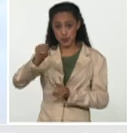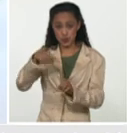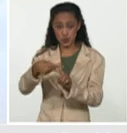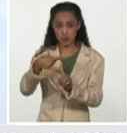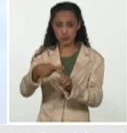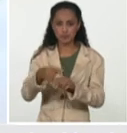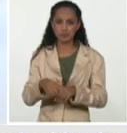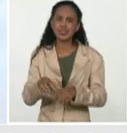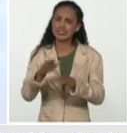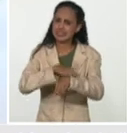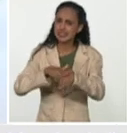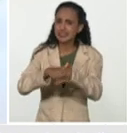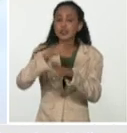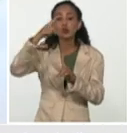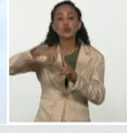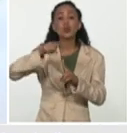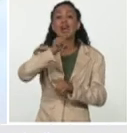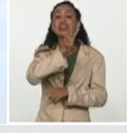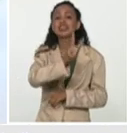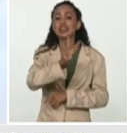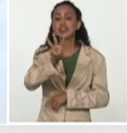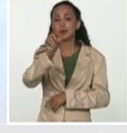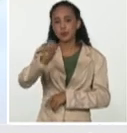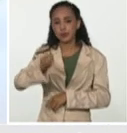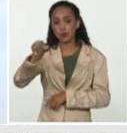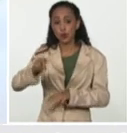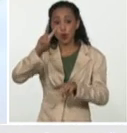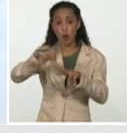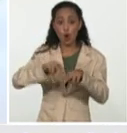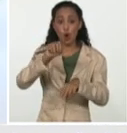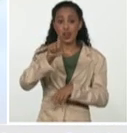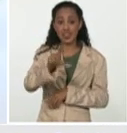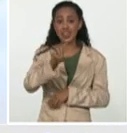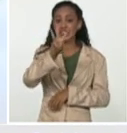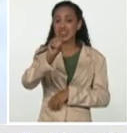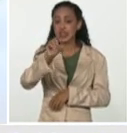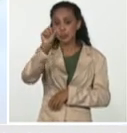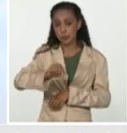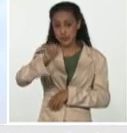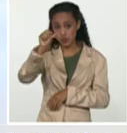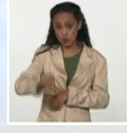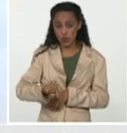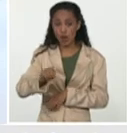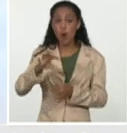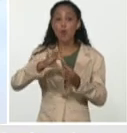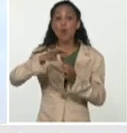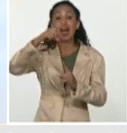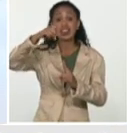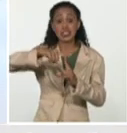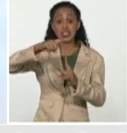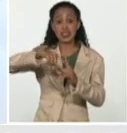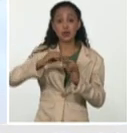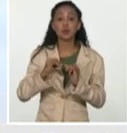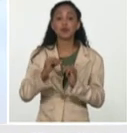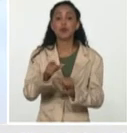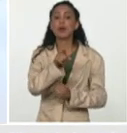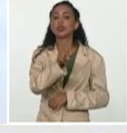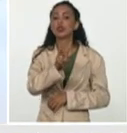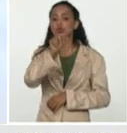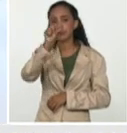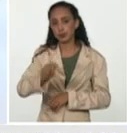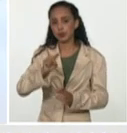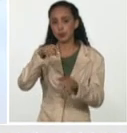Las Tunas 33, Holguín 30 y la provincia de Guantánamo con 12 casos